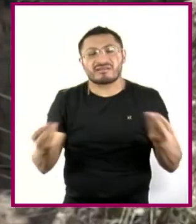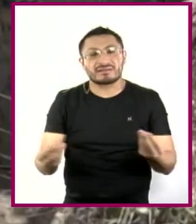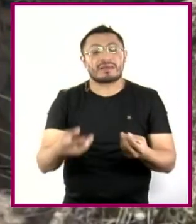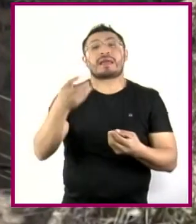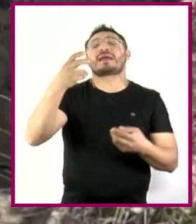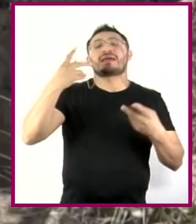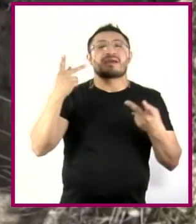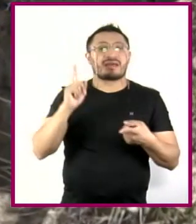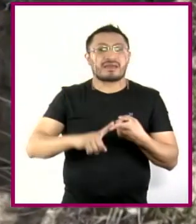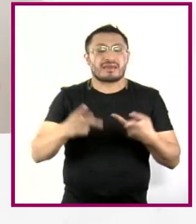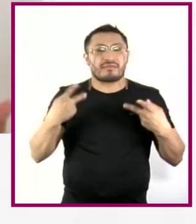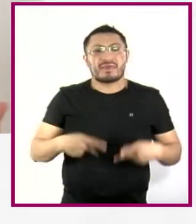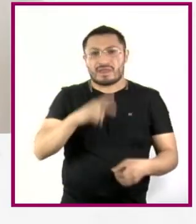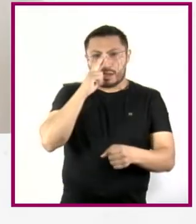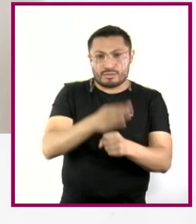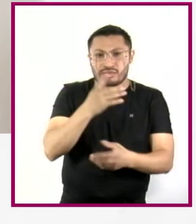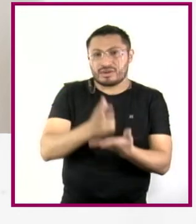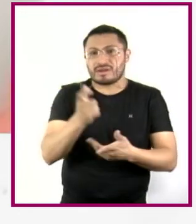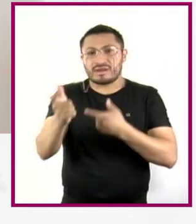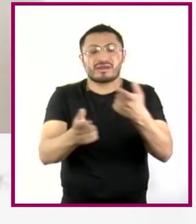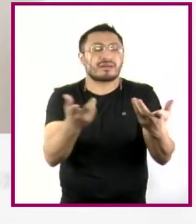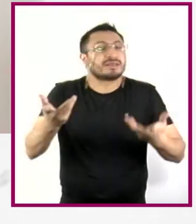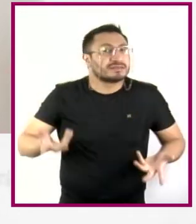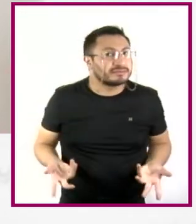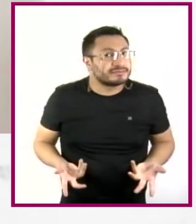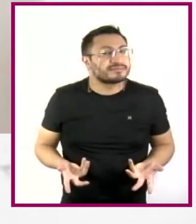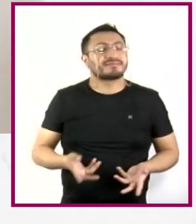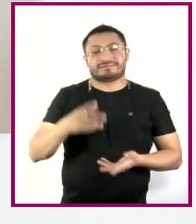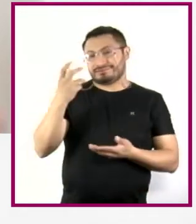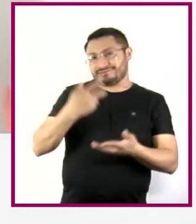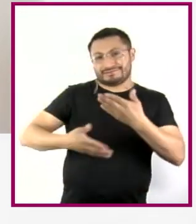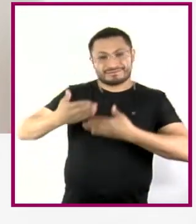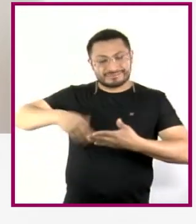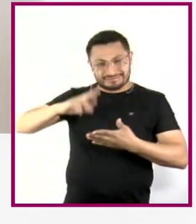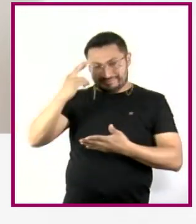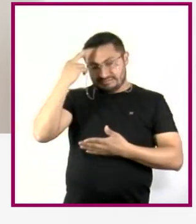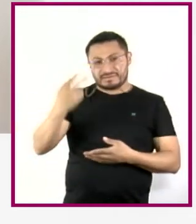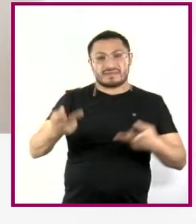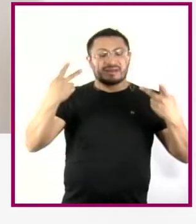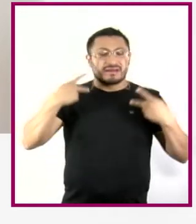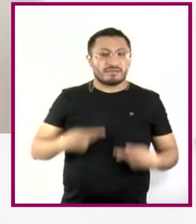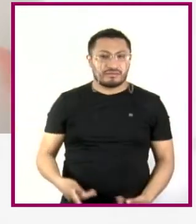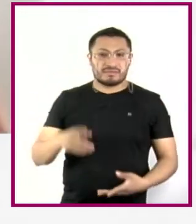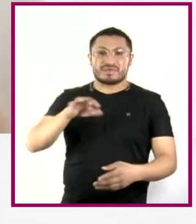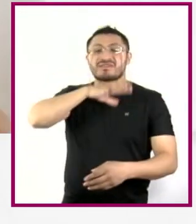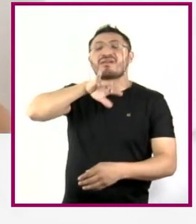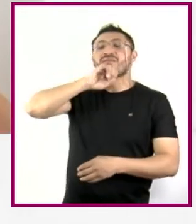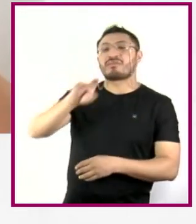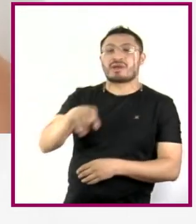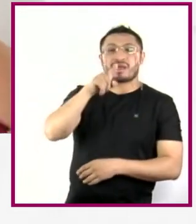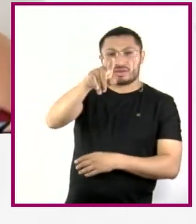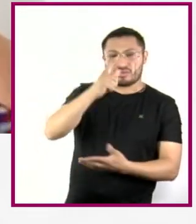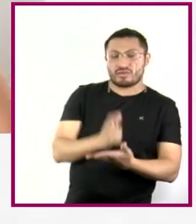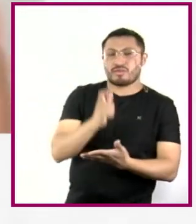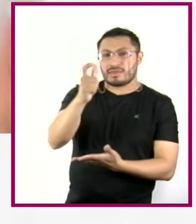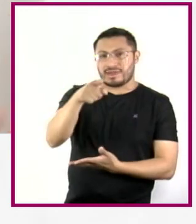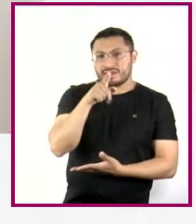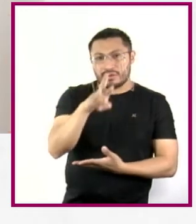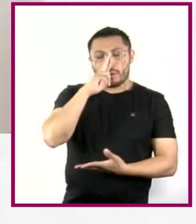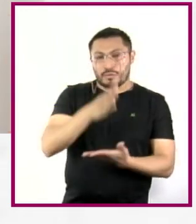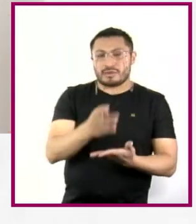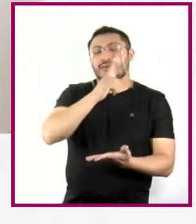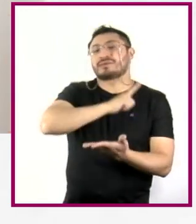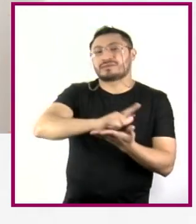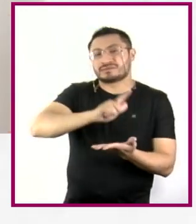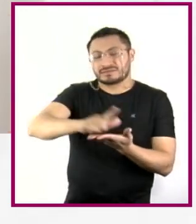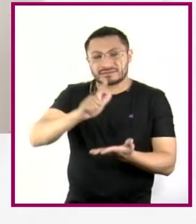los costes económicos de reparar ese daño? Ahí volvemos al principio, Quien contamina paga. En principio será nuevamente el